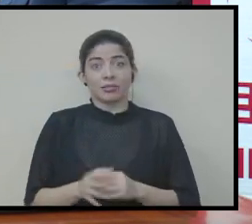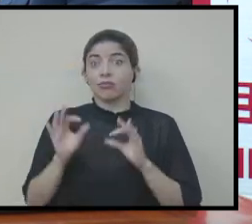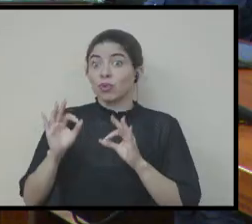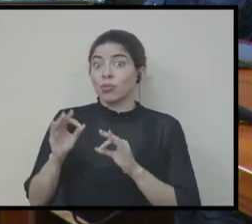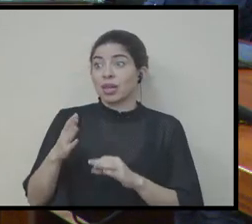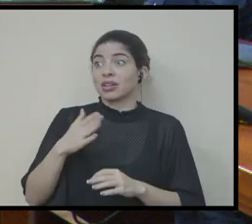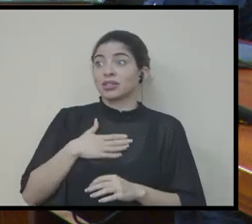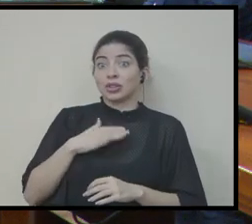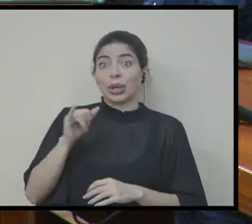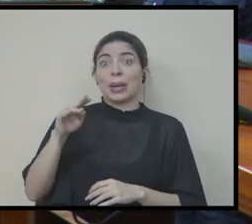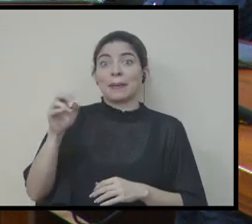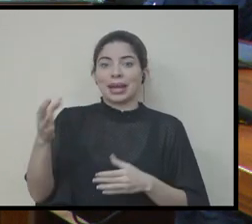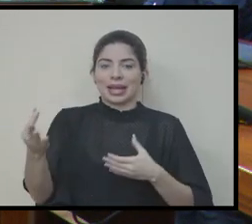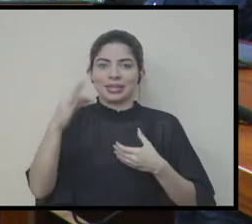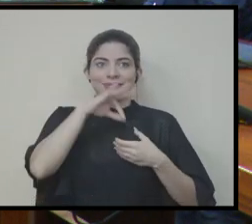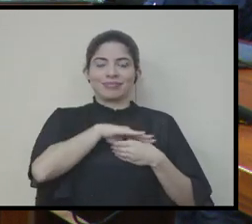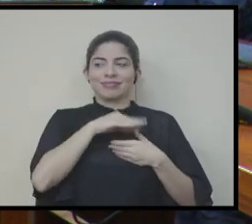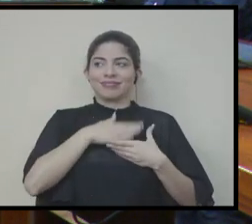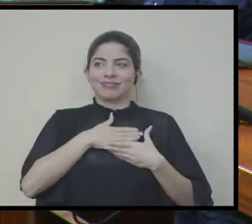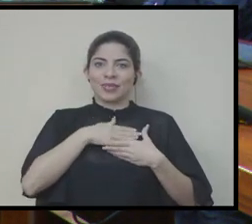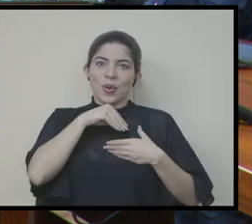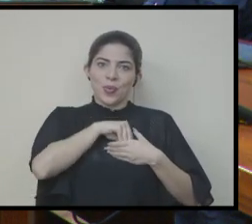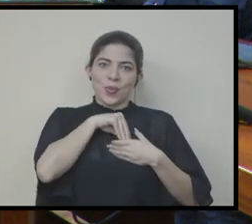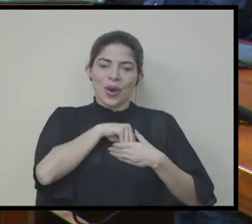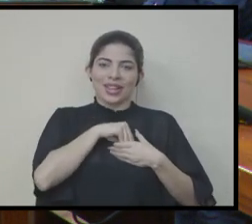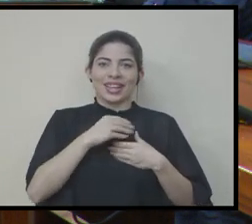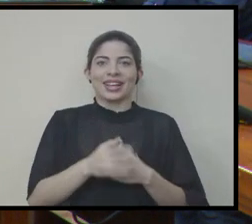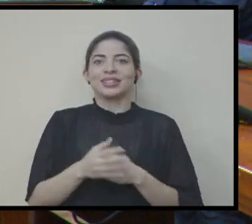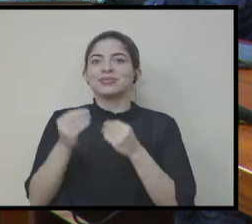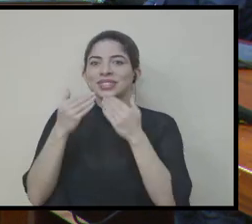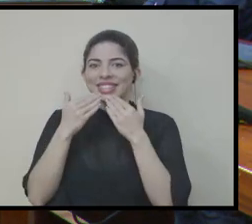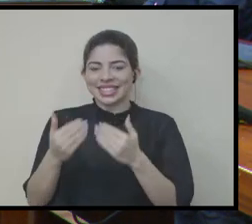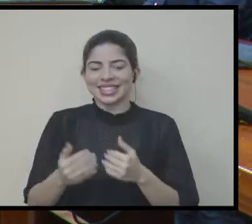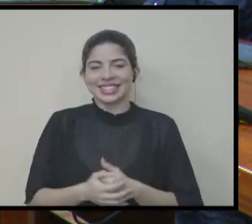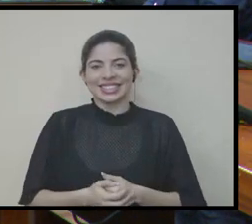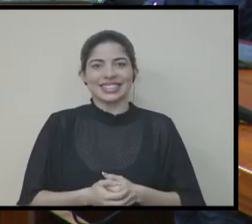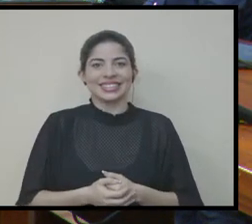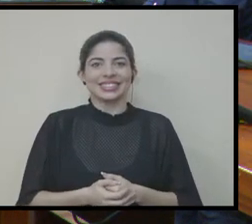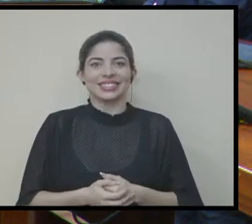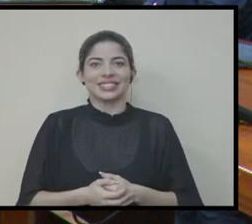eso yo, Jimena, me lo guardo aquí. Muchas gracias.